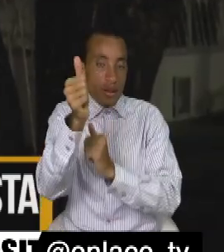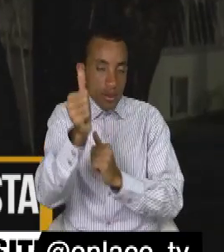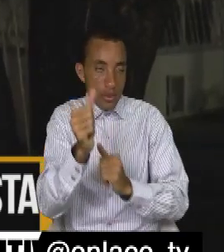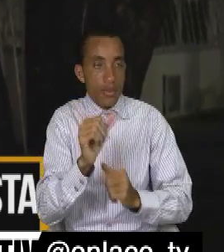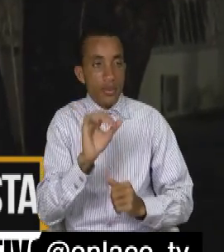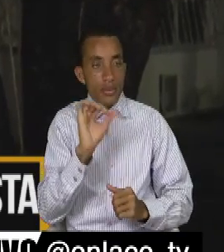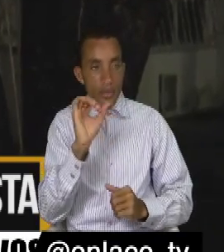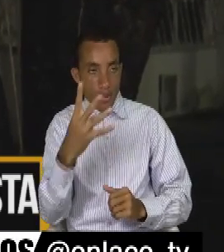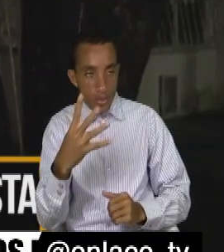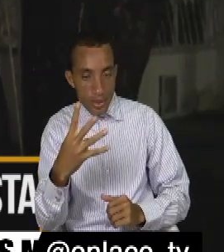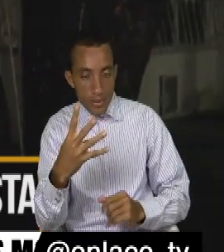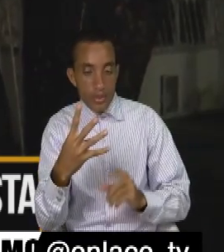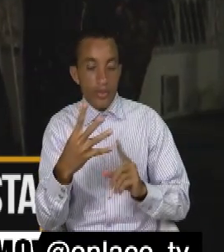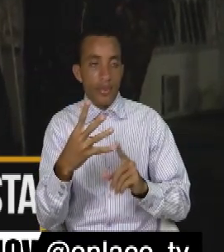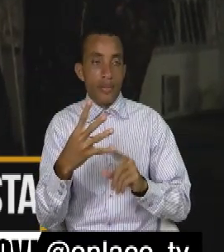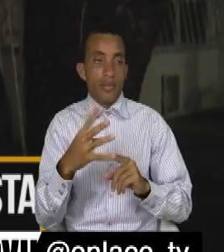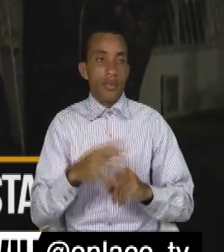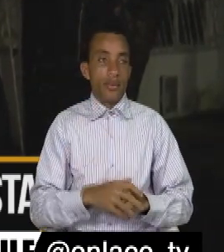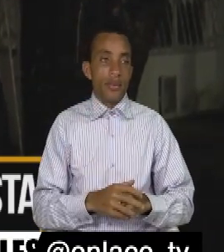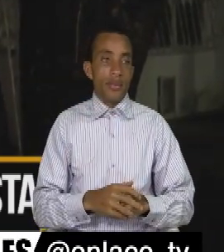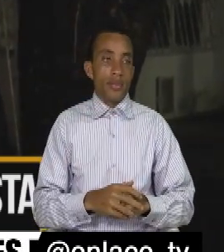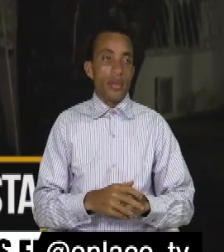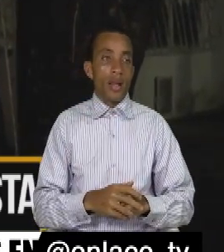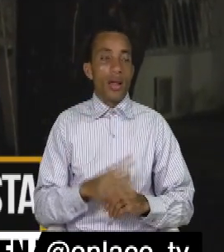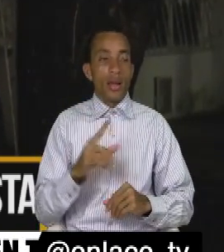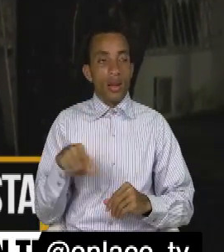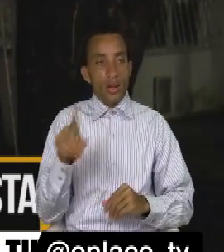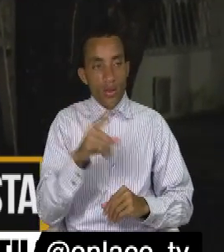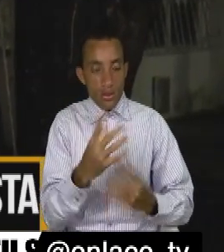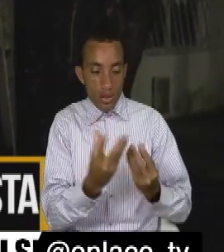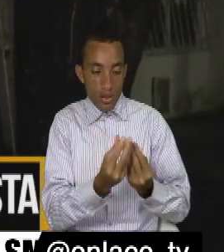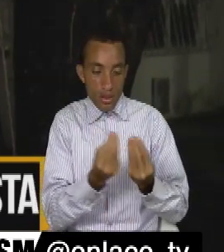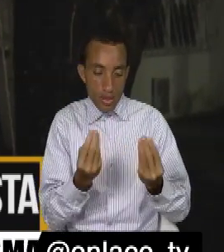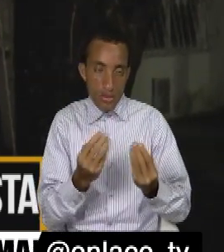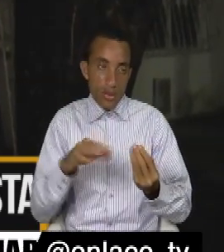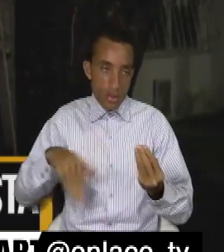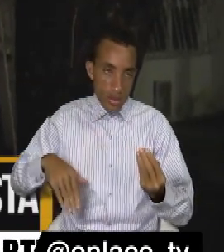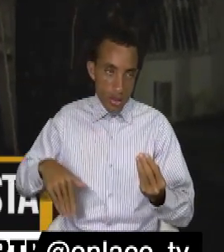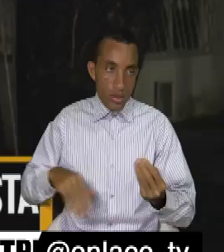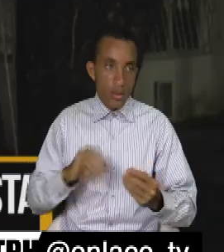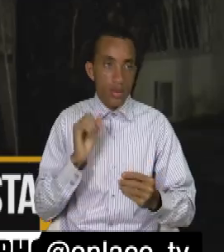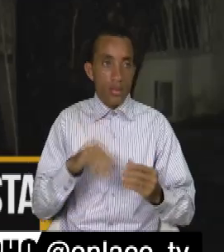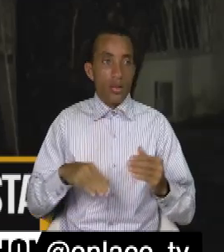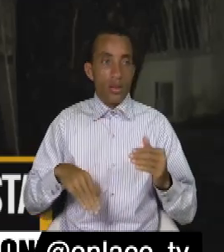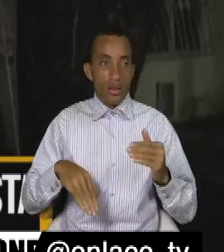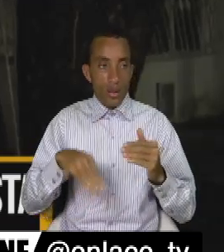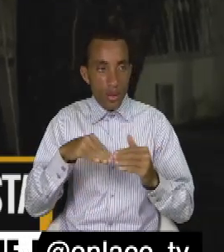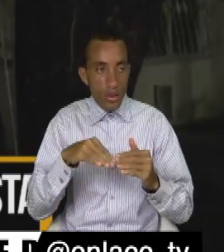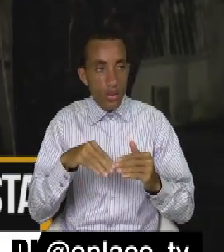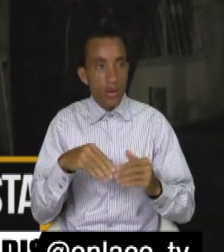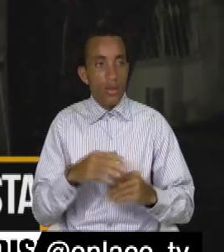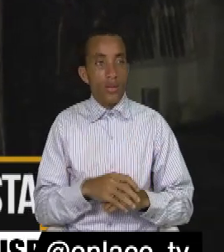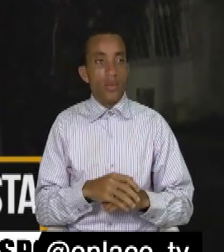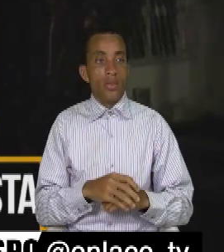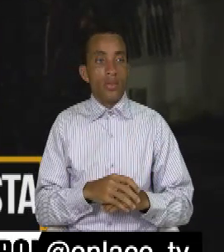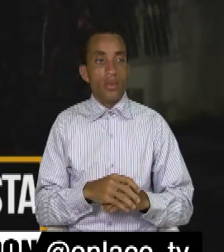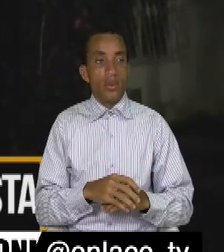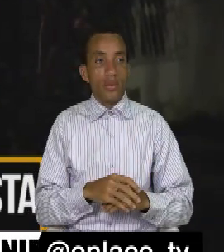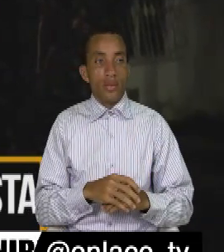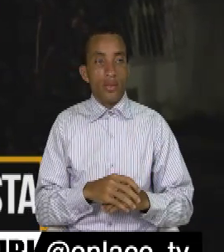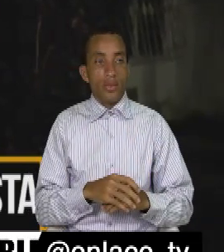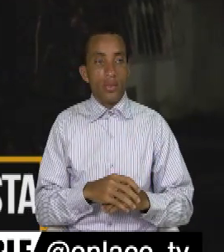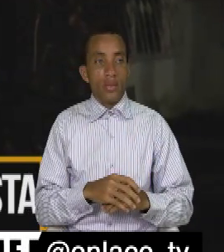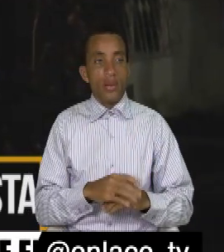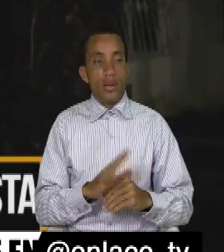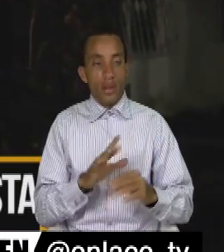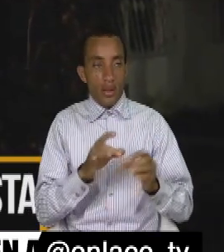Hasta ahorita estamos recomponiendo porque hay unos equipos que están todavía atrasados, entonces lo estamos llevando hasta los primeros, hasta